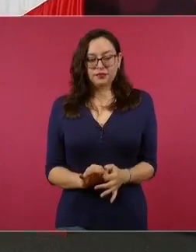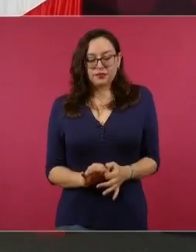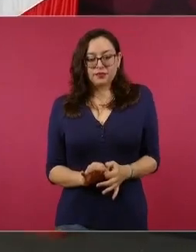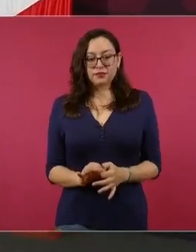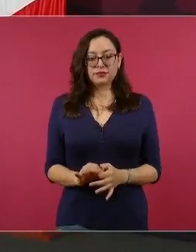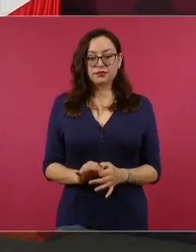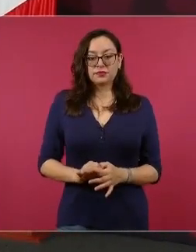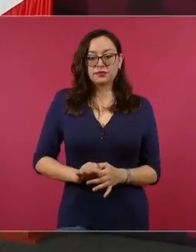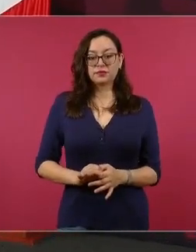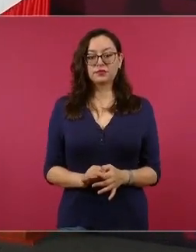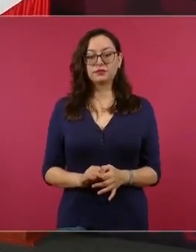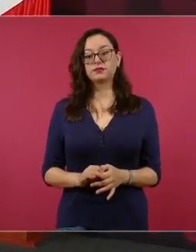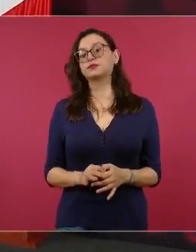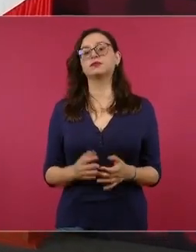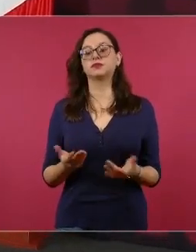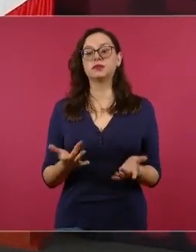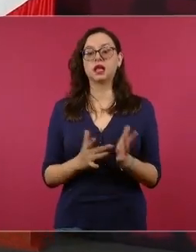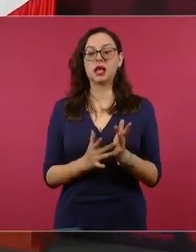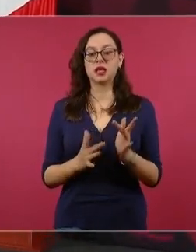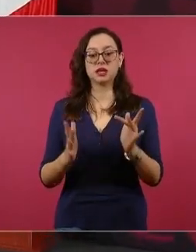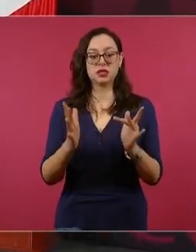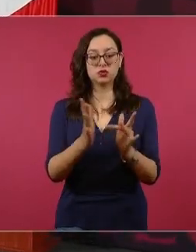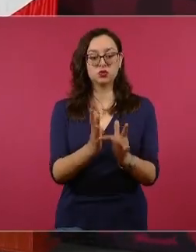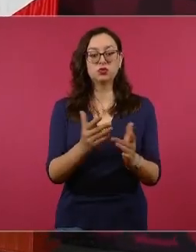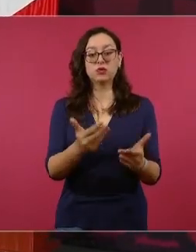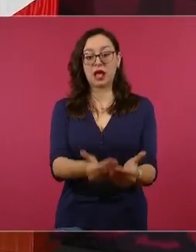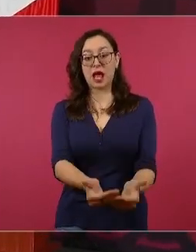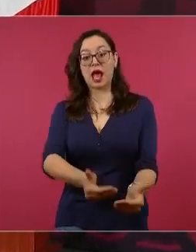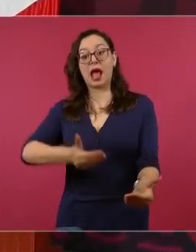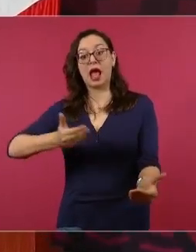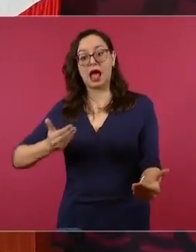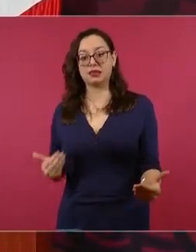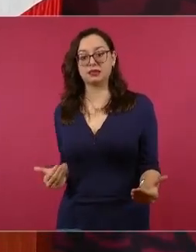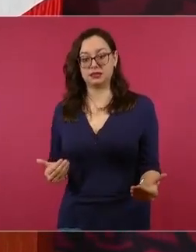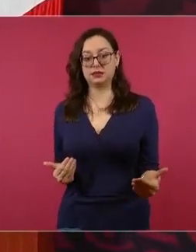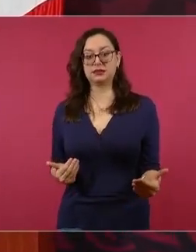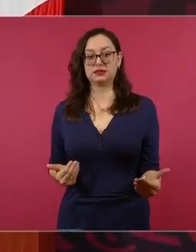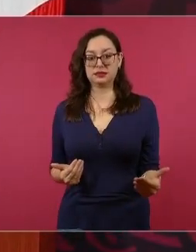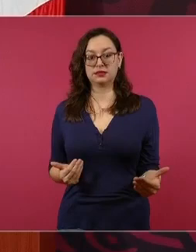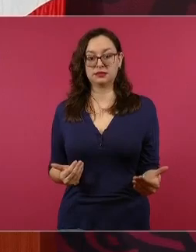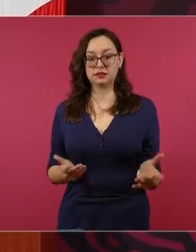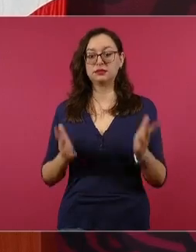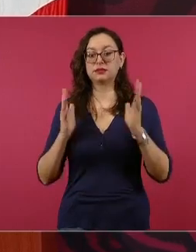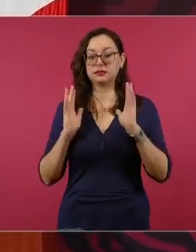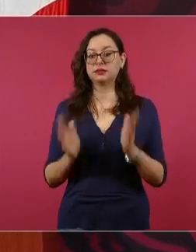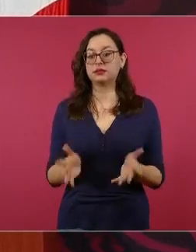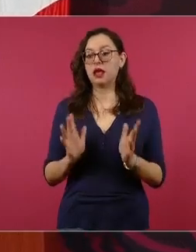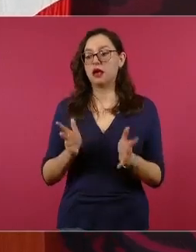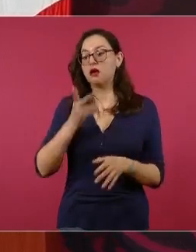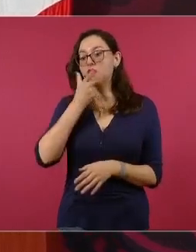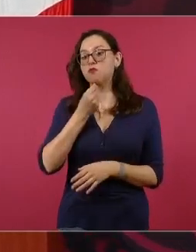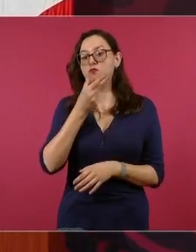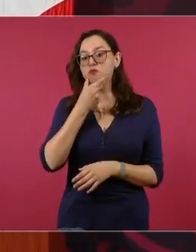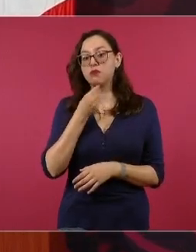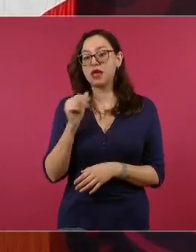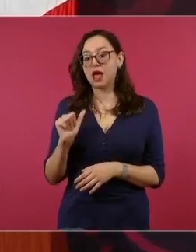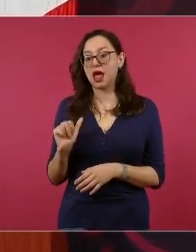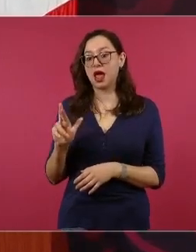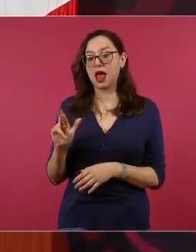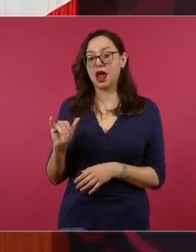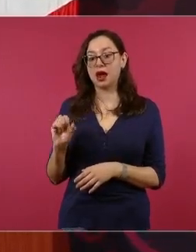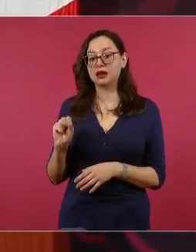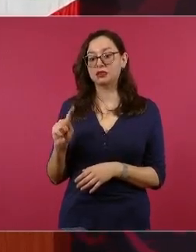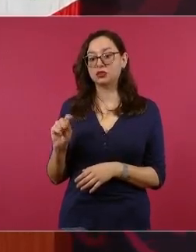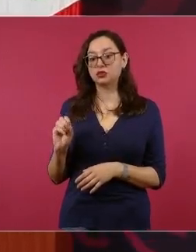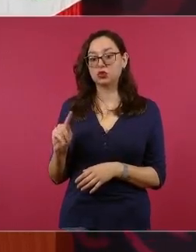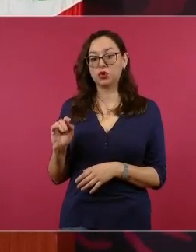de Cristo, ya Aristóteles, 300 años